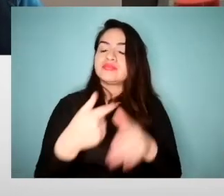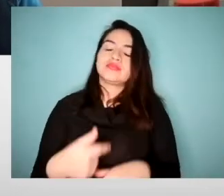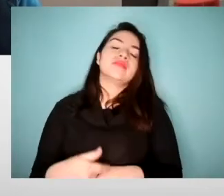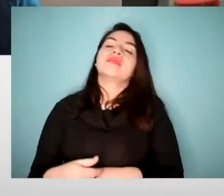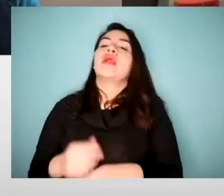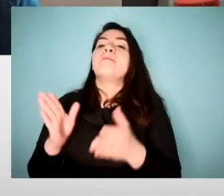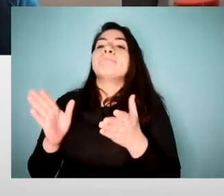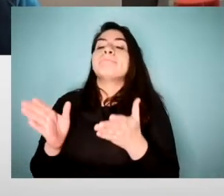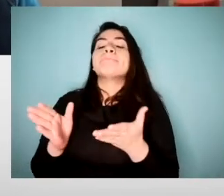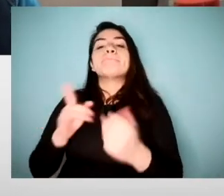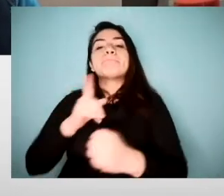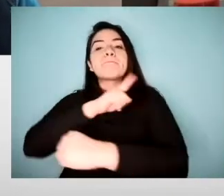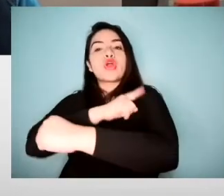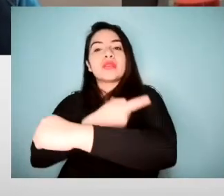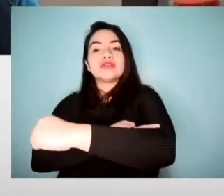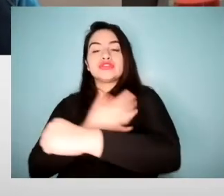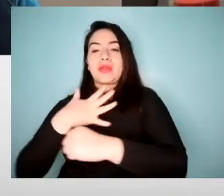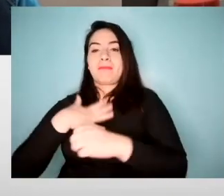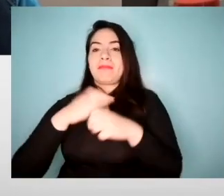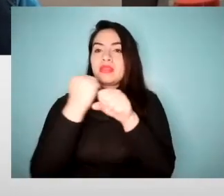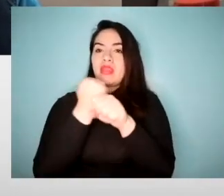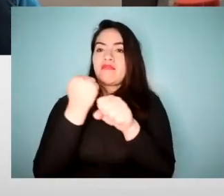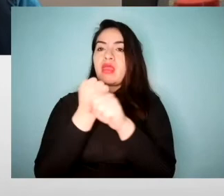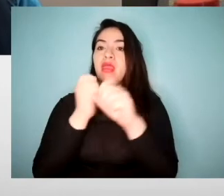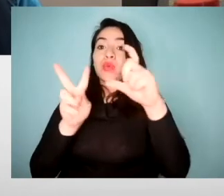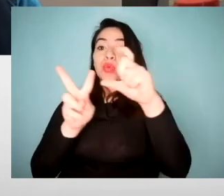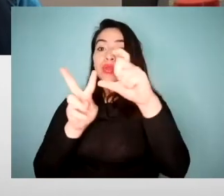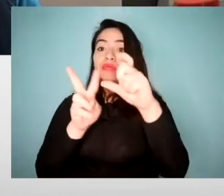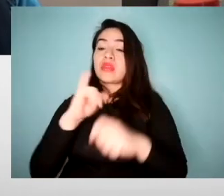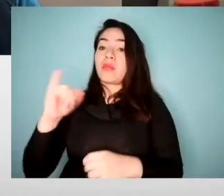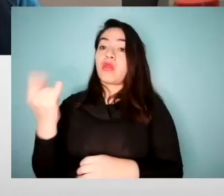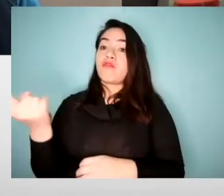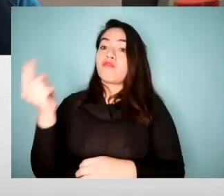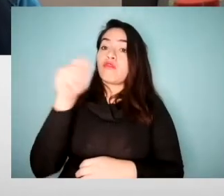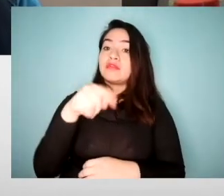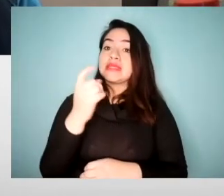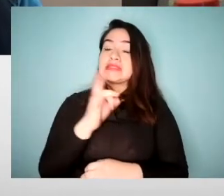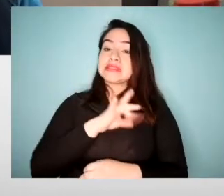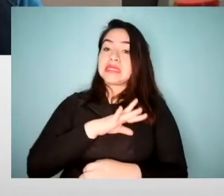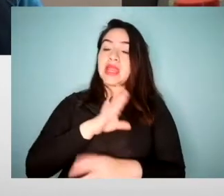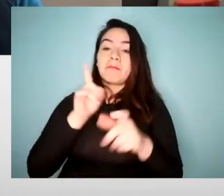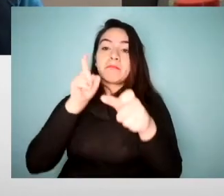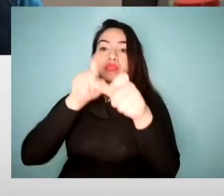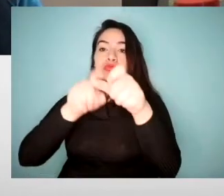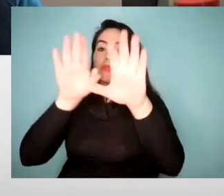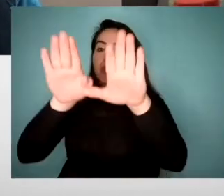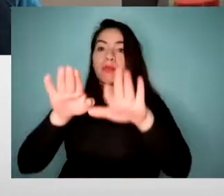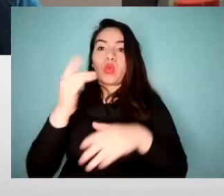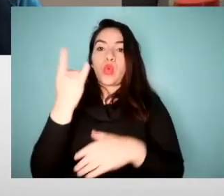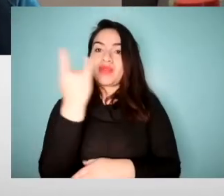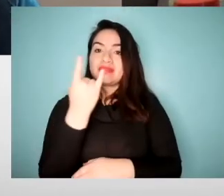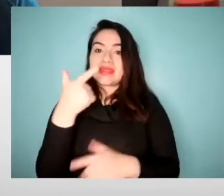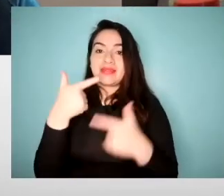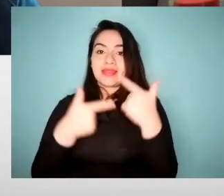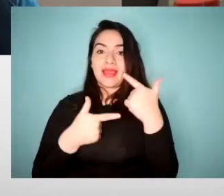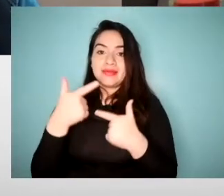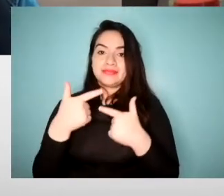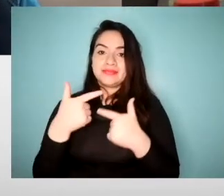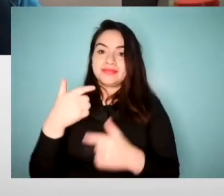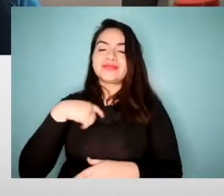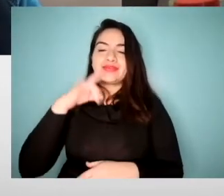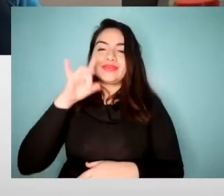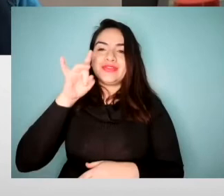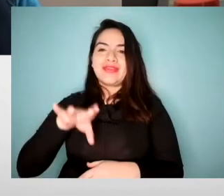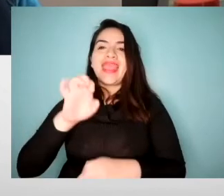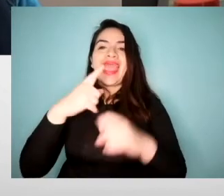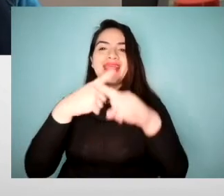mi currículum y cuando decidí volver a Chile, postulé a la misma Universidad de Talca. Yo sabía que estaban reclutando exalumnos y